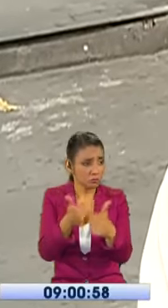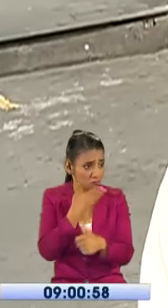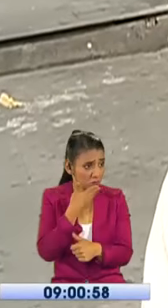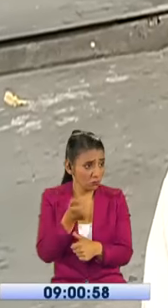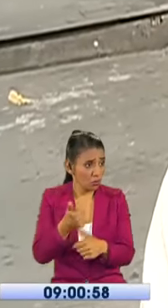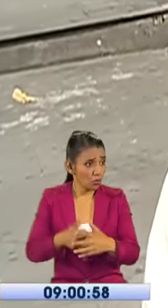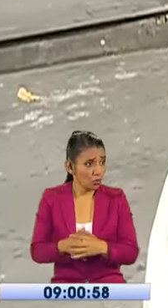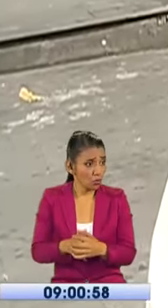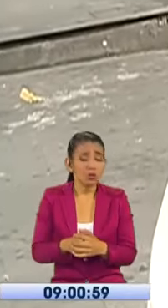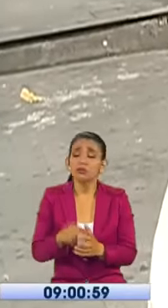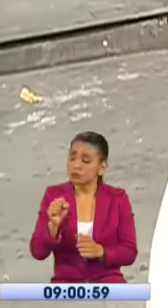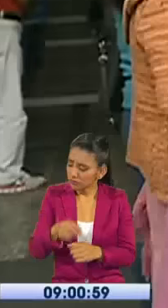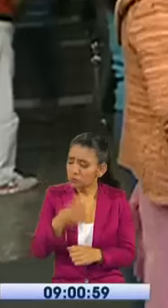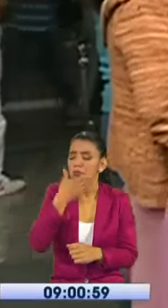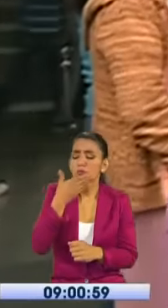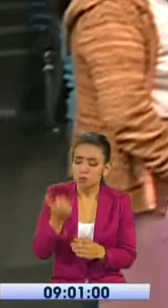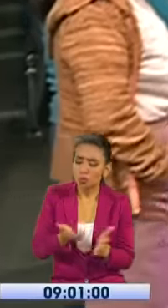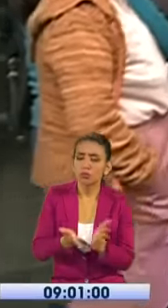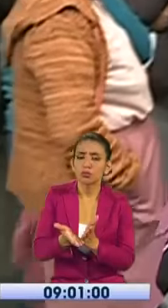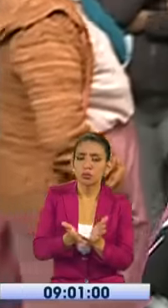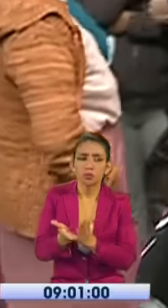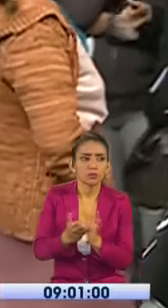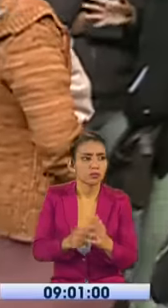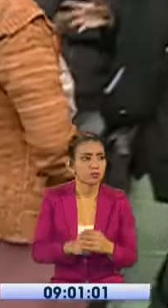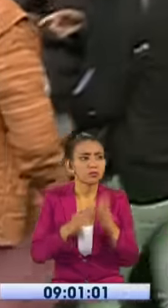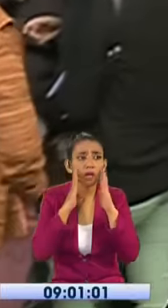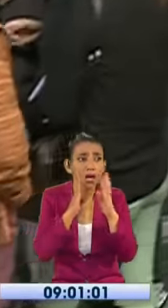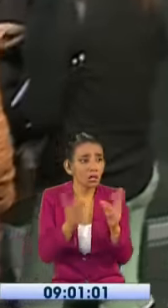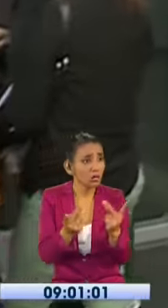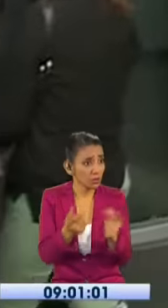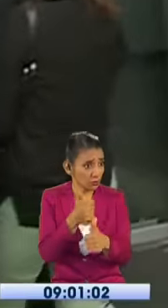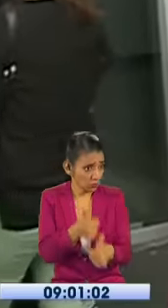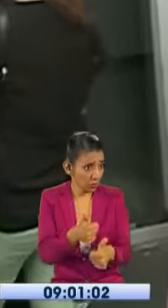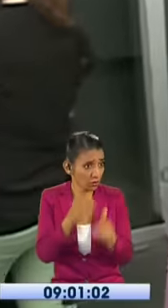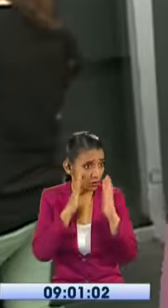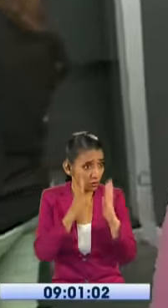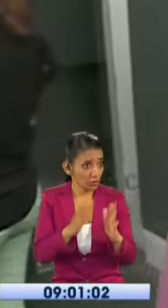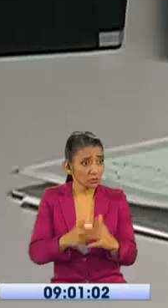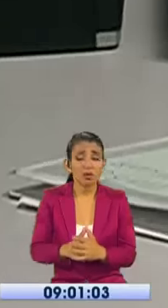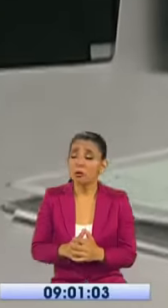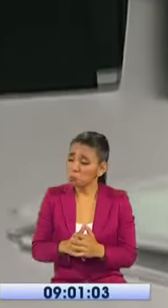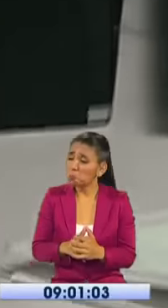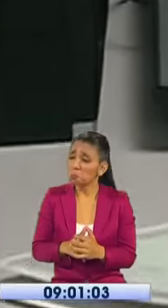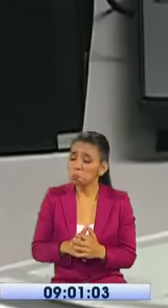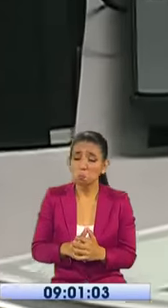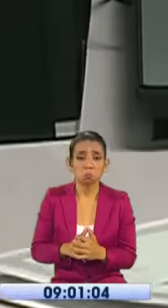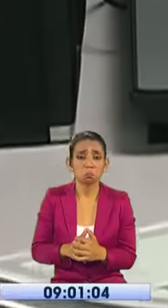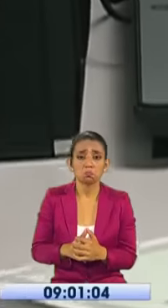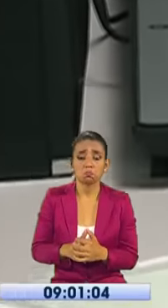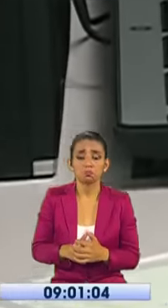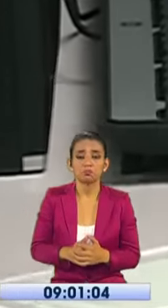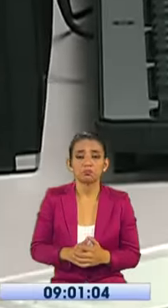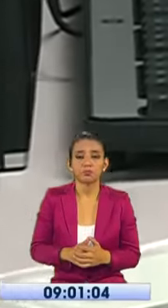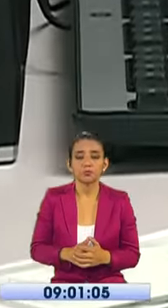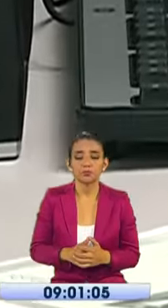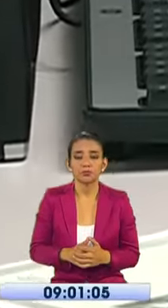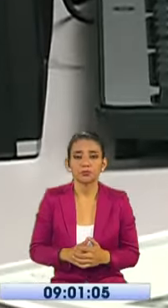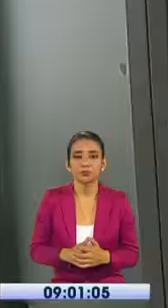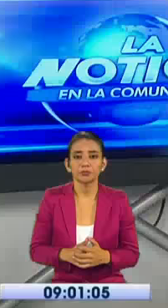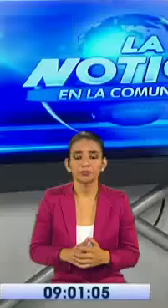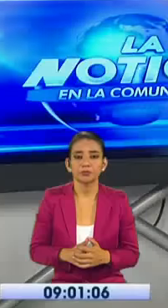ha mejorado el servicio. Me atendió rapidito. Es buena la atención. Sí. Informó Héctor